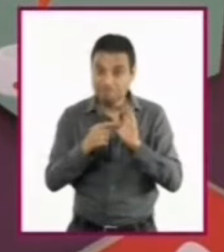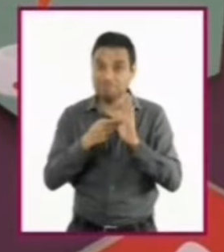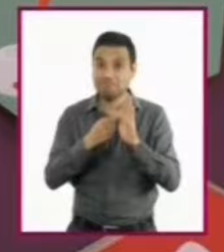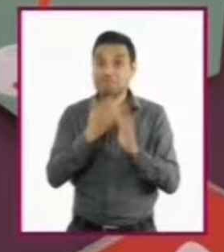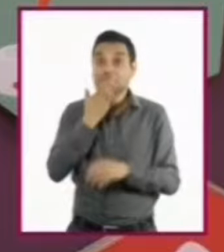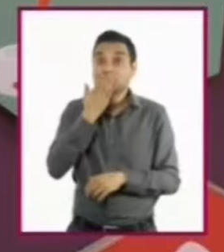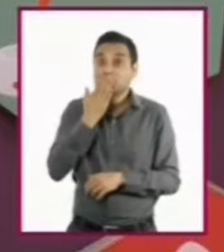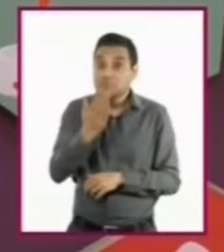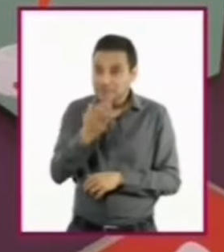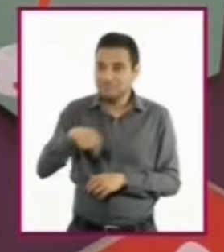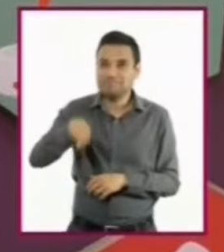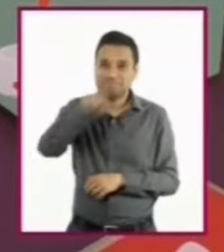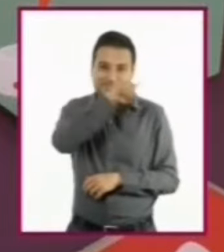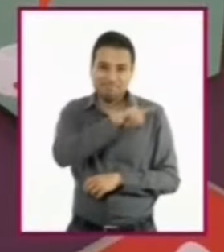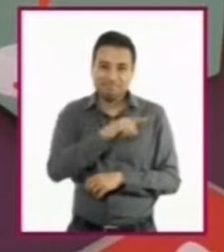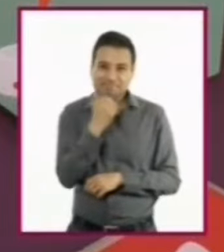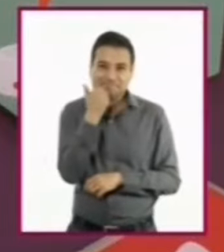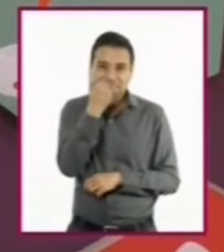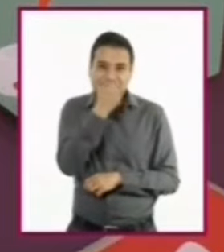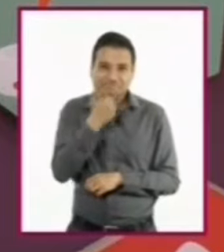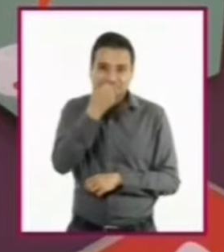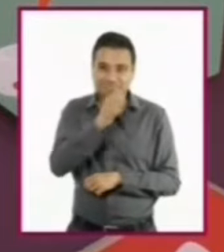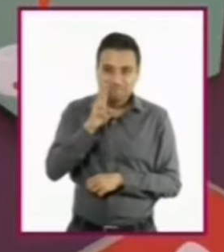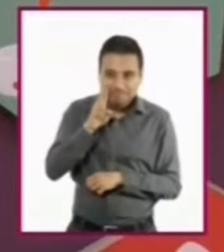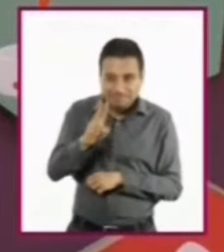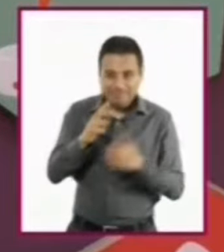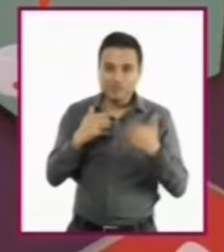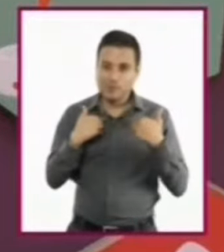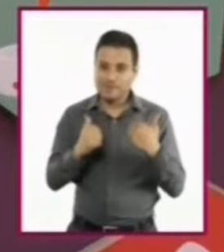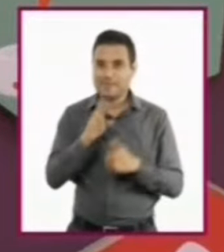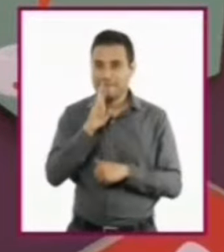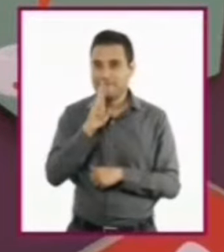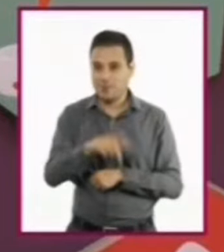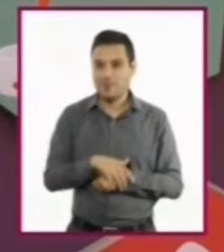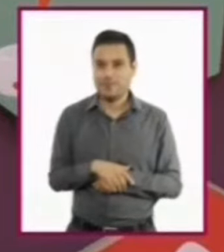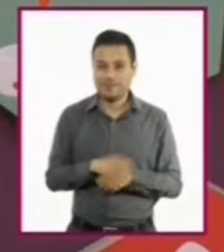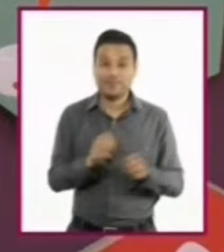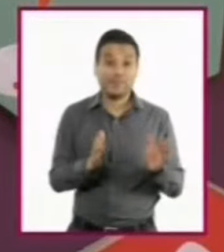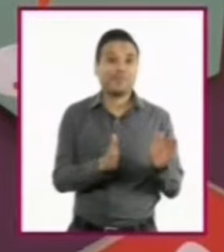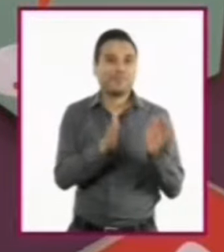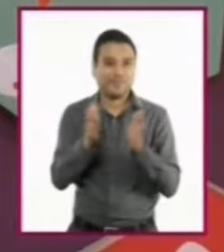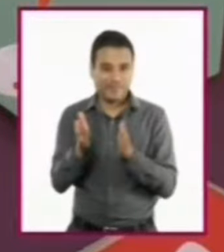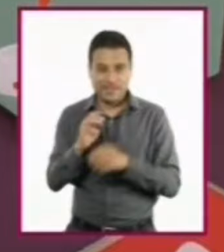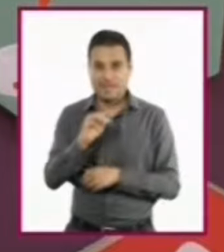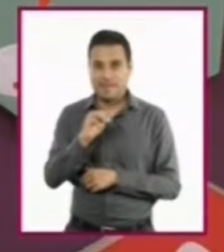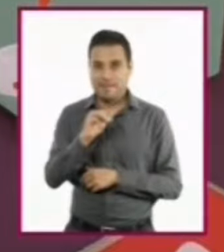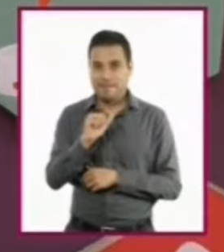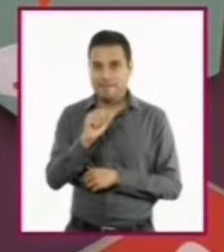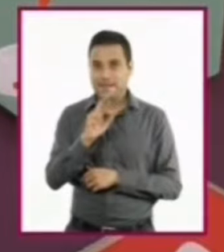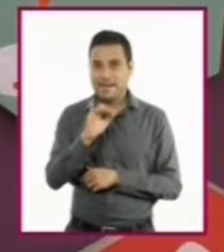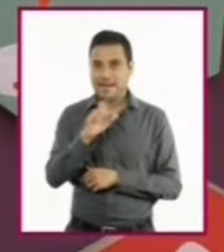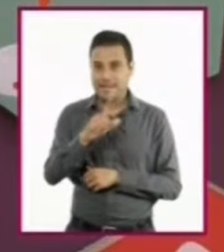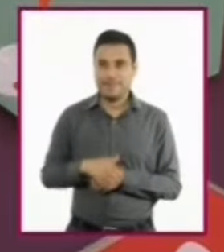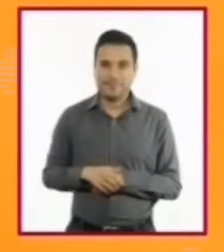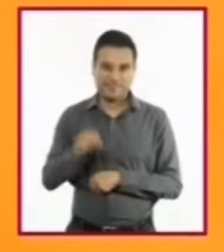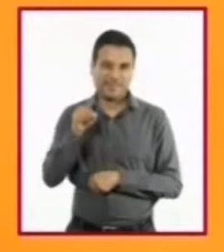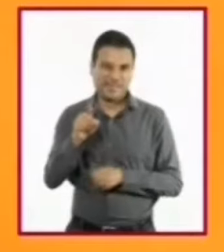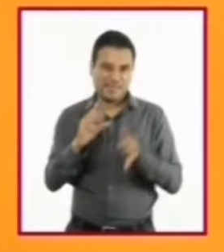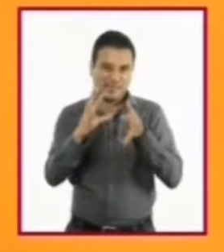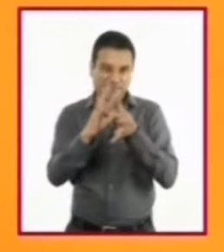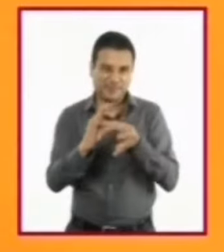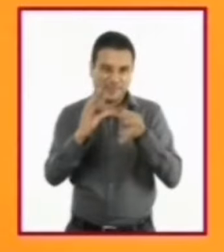entender mejor a tus compañeras y compañeros. Vayamos con Mariel, quien nos hablará de los pulmones, donde